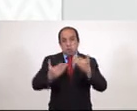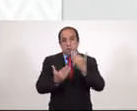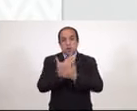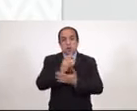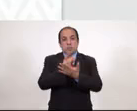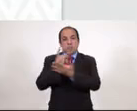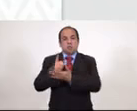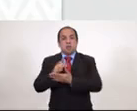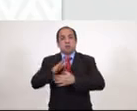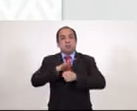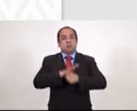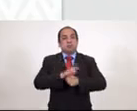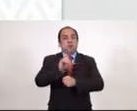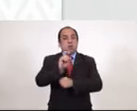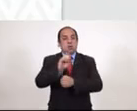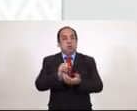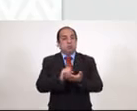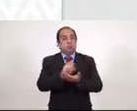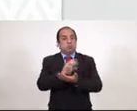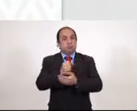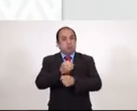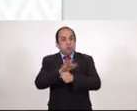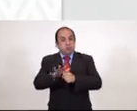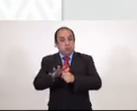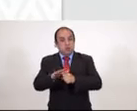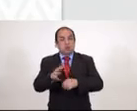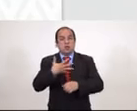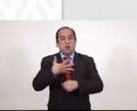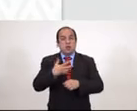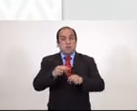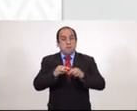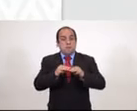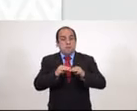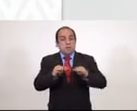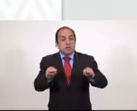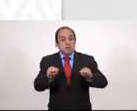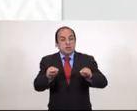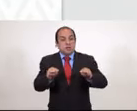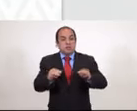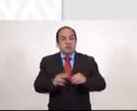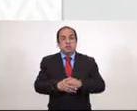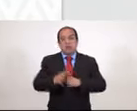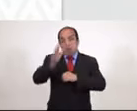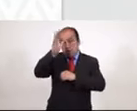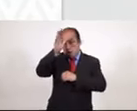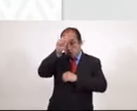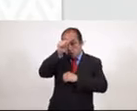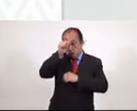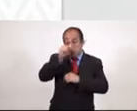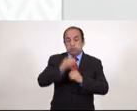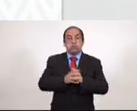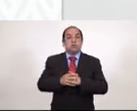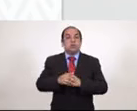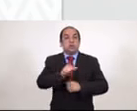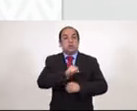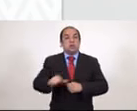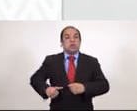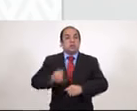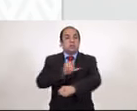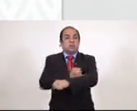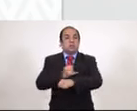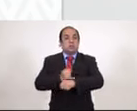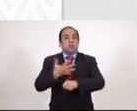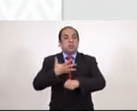en un punto de medición acordado con la alcaldía de Iztapalapa. Ese punto de medición está en la confluencia de